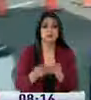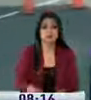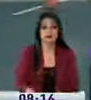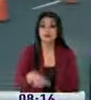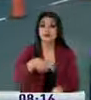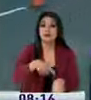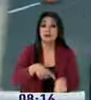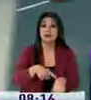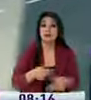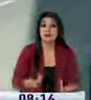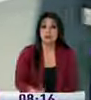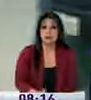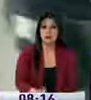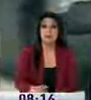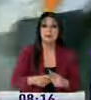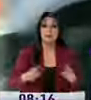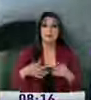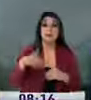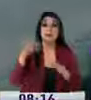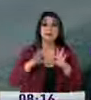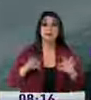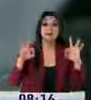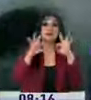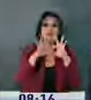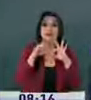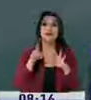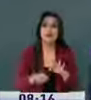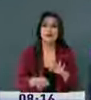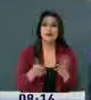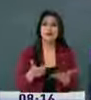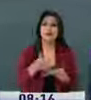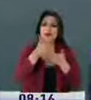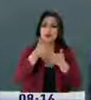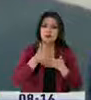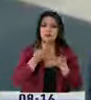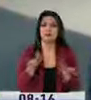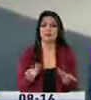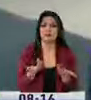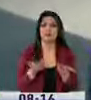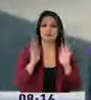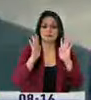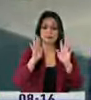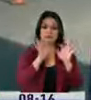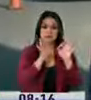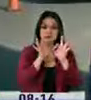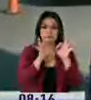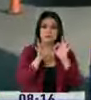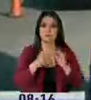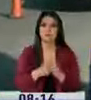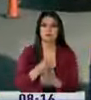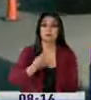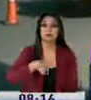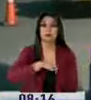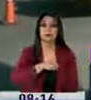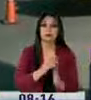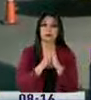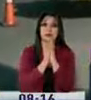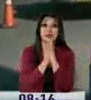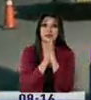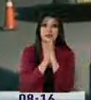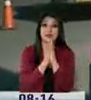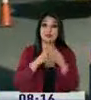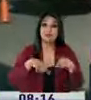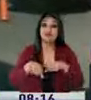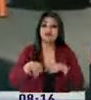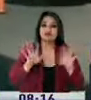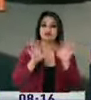desperdiciados en el día, pero principalmente tienen que tomar en cuenta algo, de que nosotros no estamos pidiendo